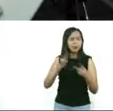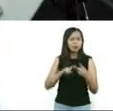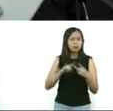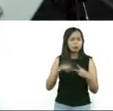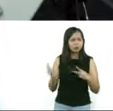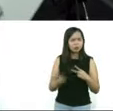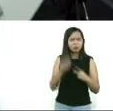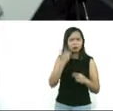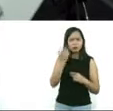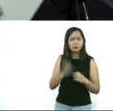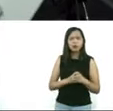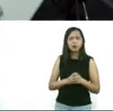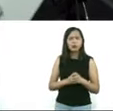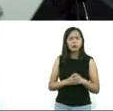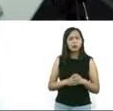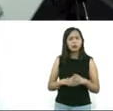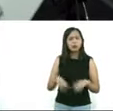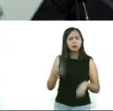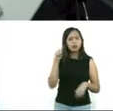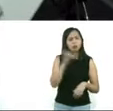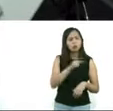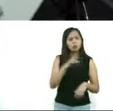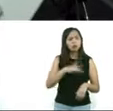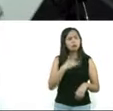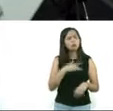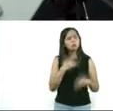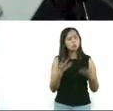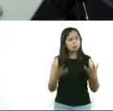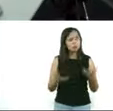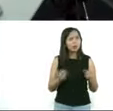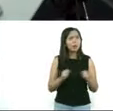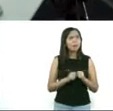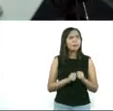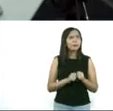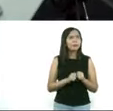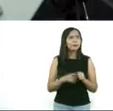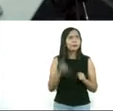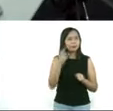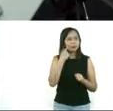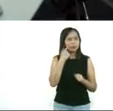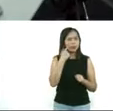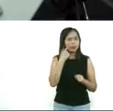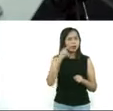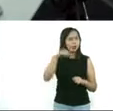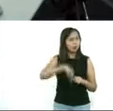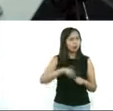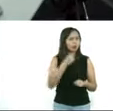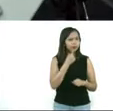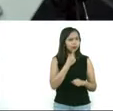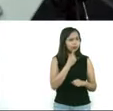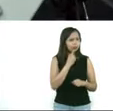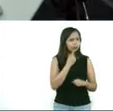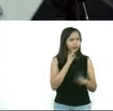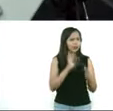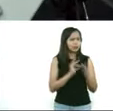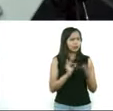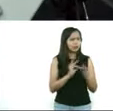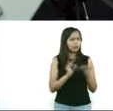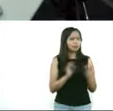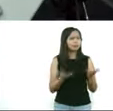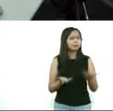preguntarle cuál es su opinión con respecto a lo que hoy habló el presidente en la